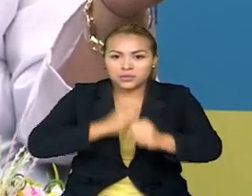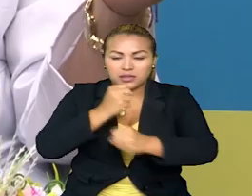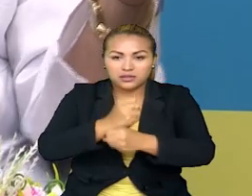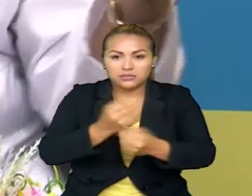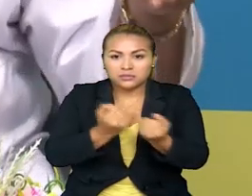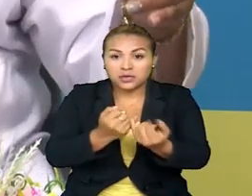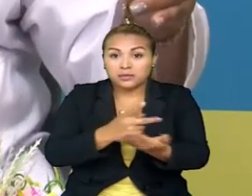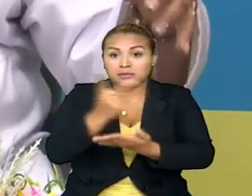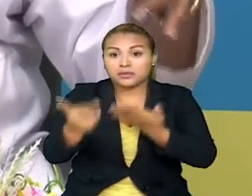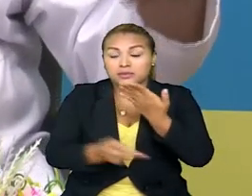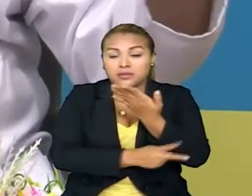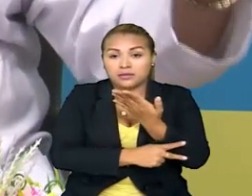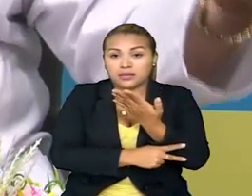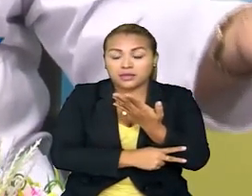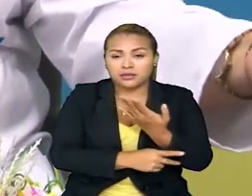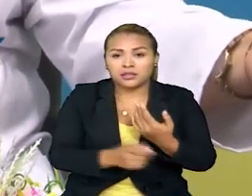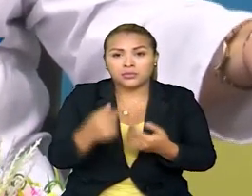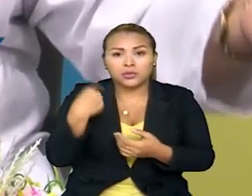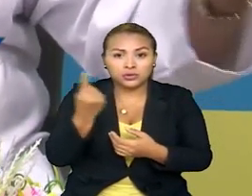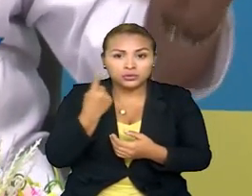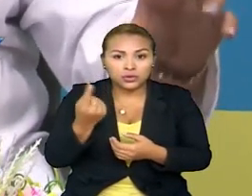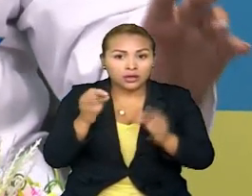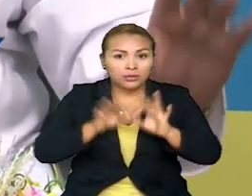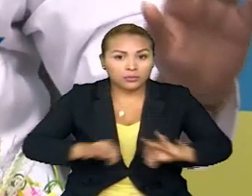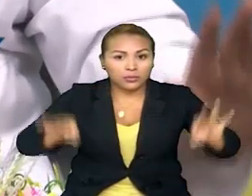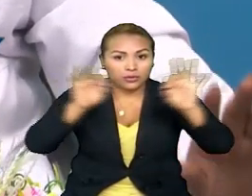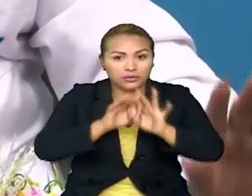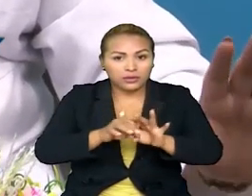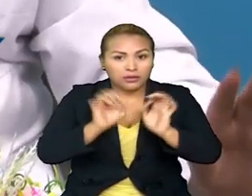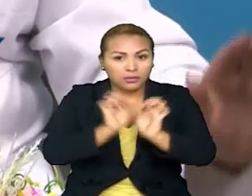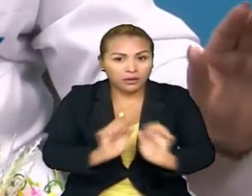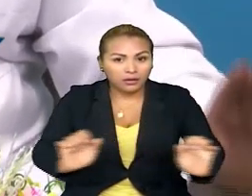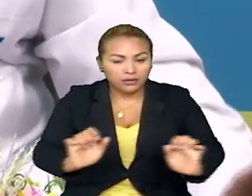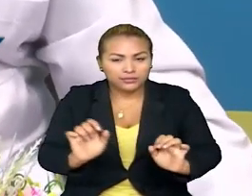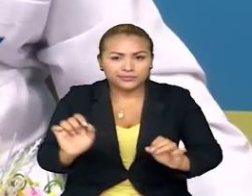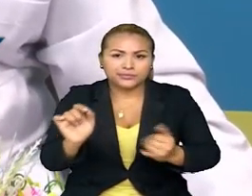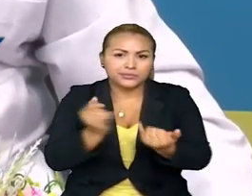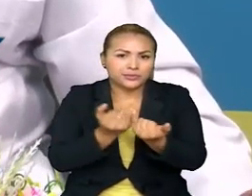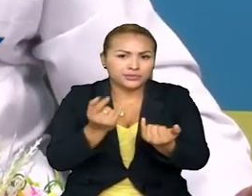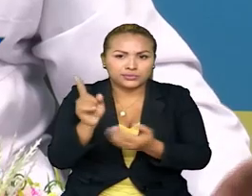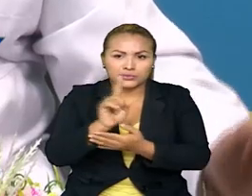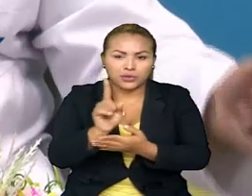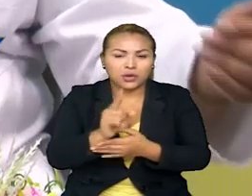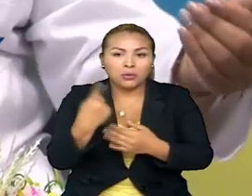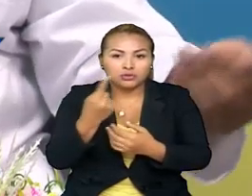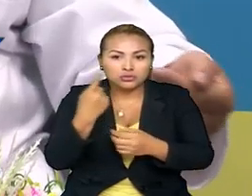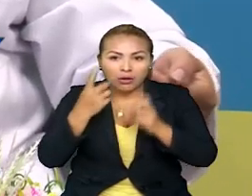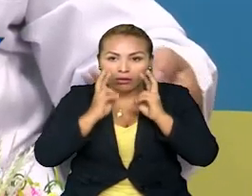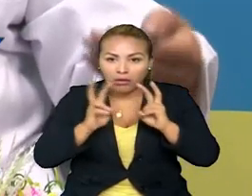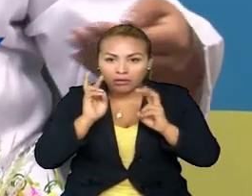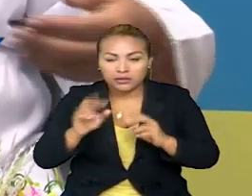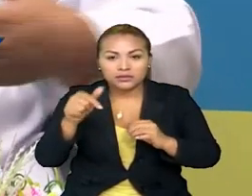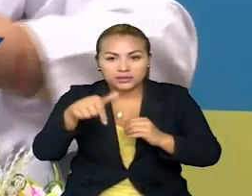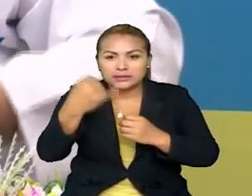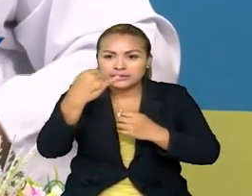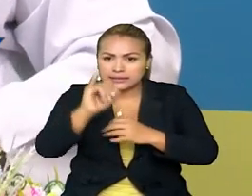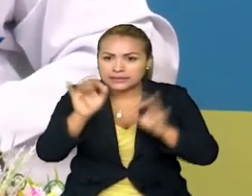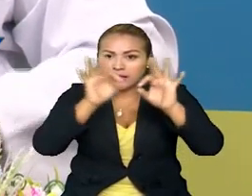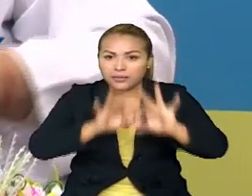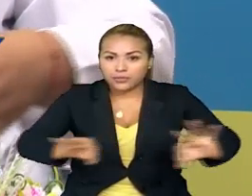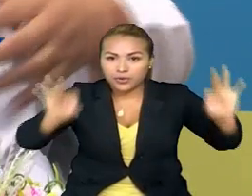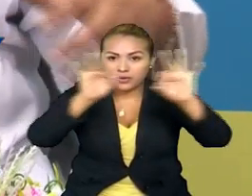no viene únicamente para tratar a los niños enfermos y no viene para dar seguimiento desde los más chiquitos desde los recién nacidos desde el